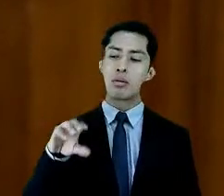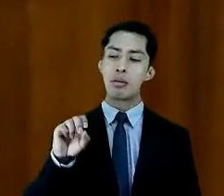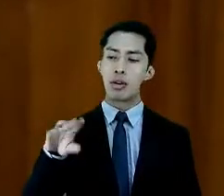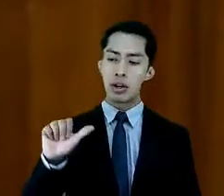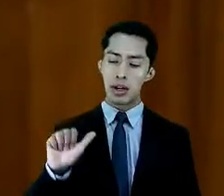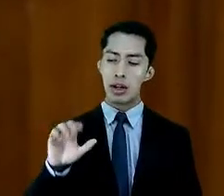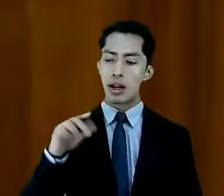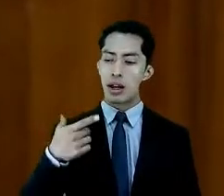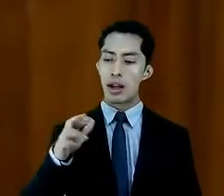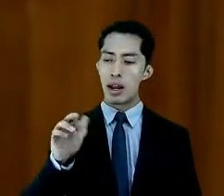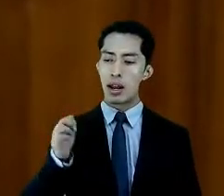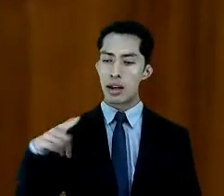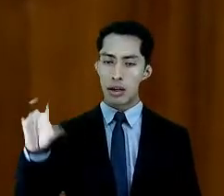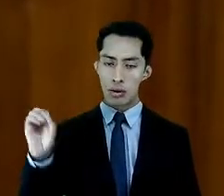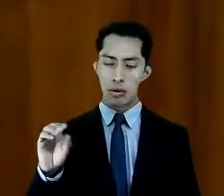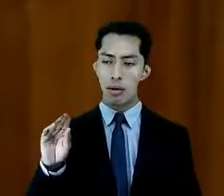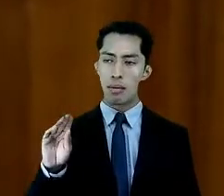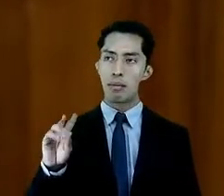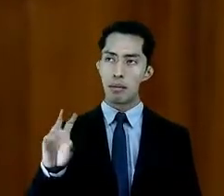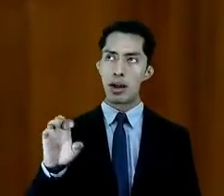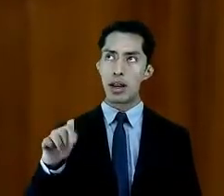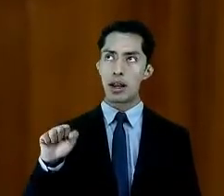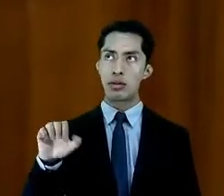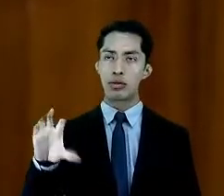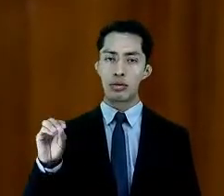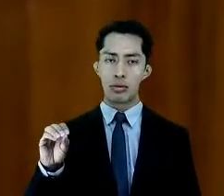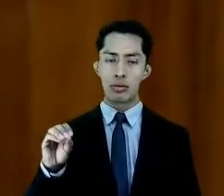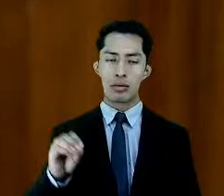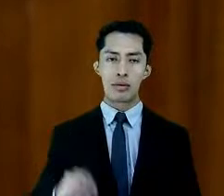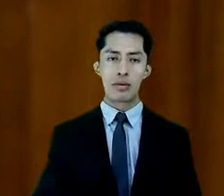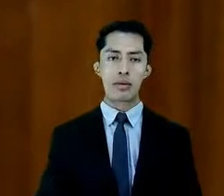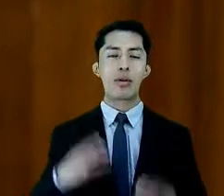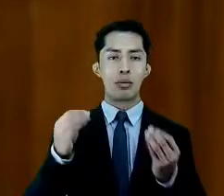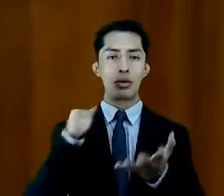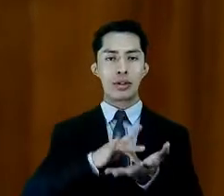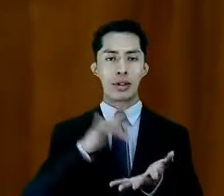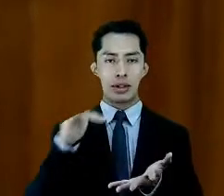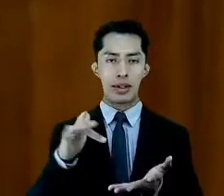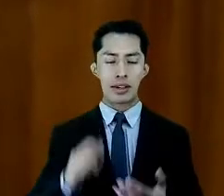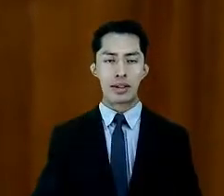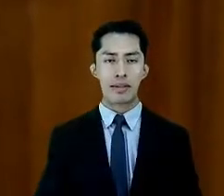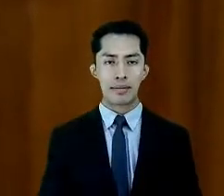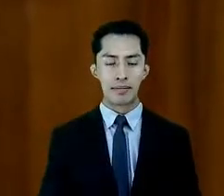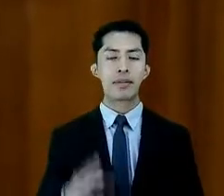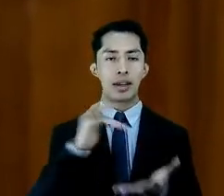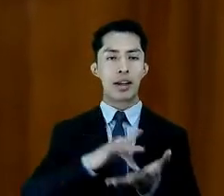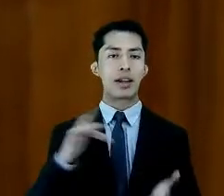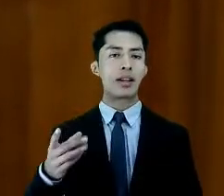Miriam Granillo Velasco. Muchas gracias. Gracias, diputada Sánchez Holguín.